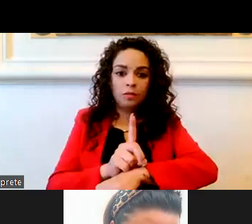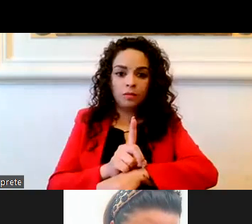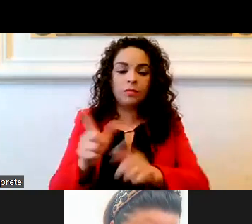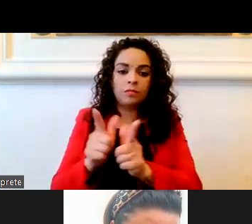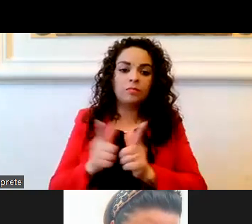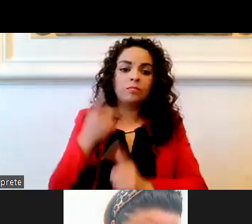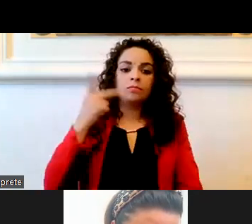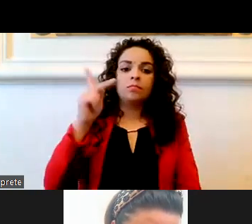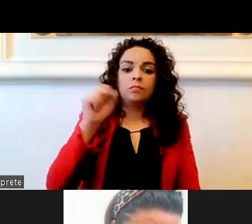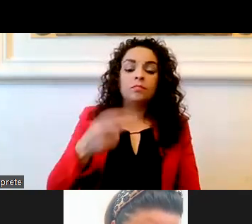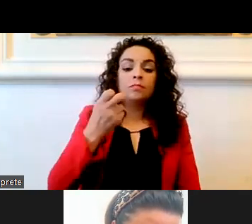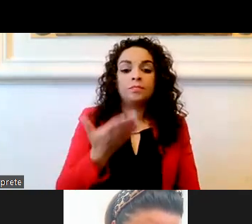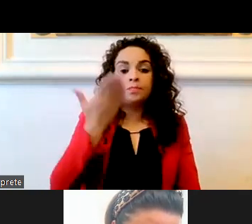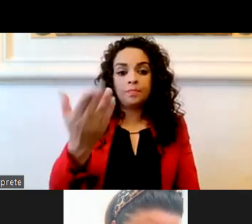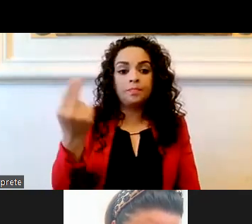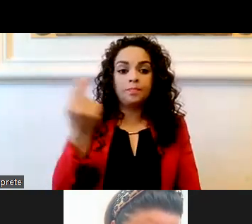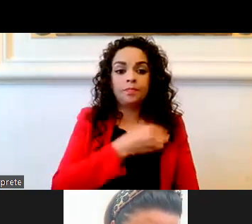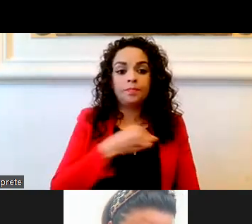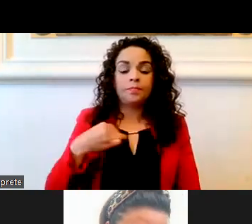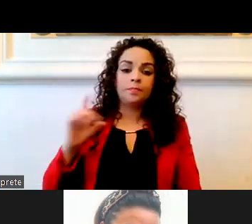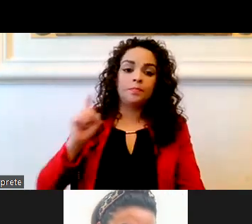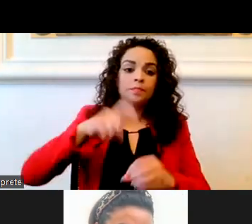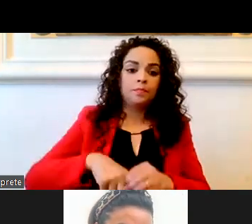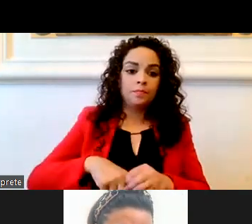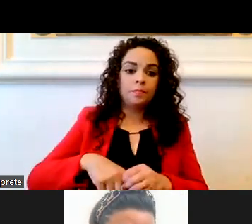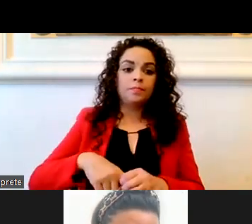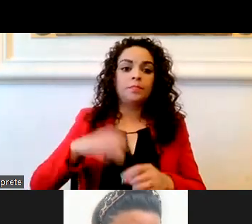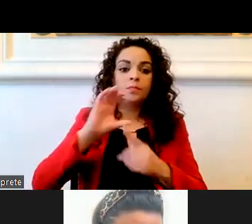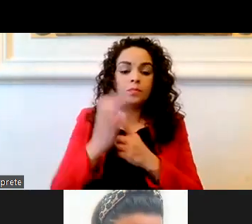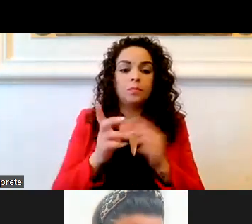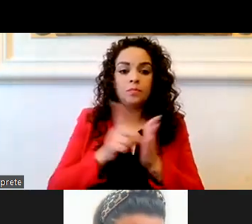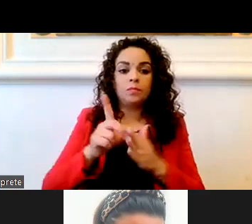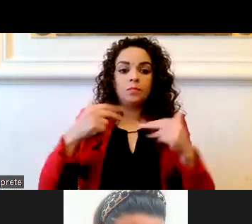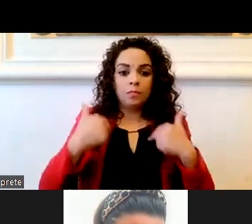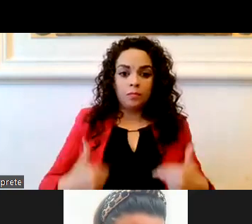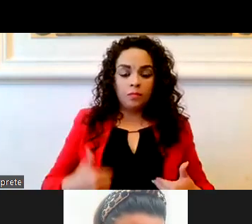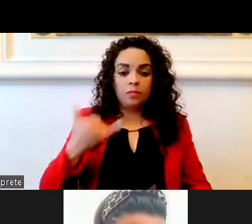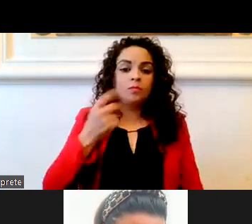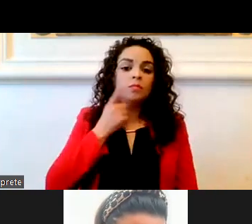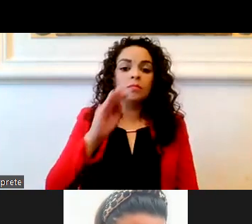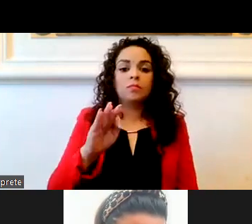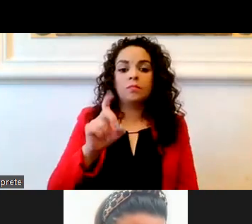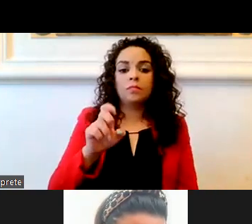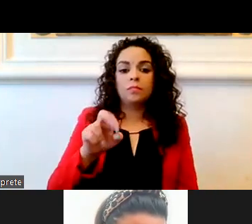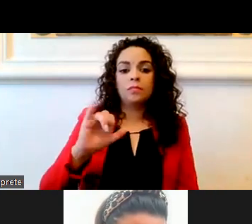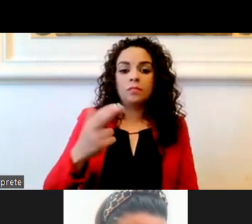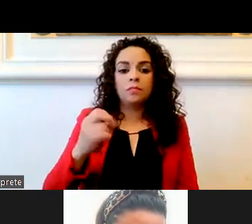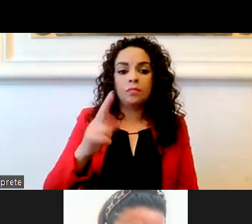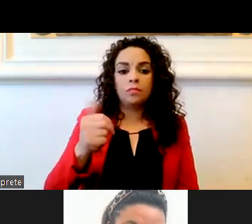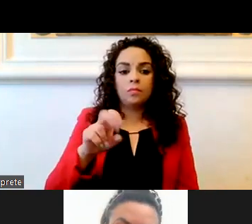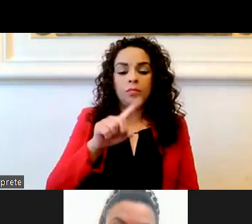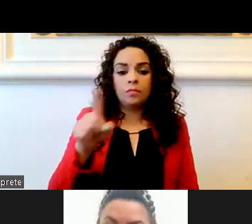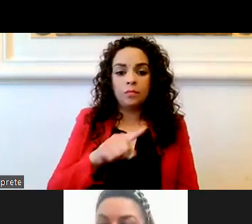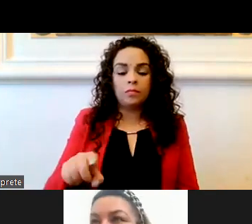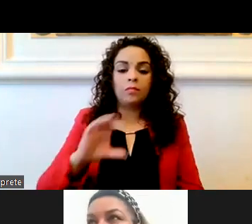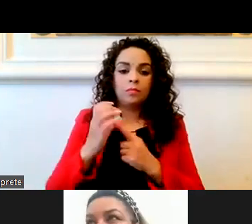Alberto Chávez García como integrante de la Comisión de Derechos Humanos y del diputado Federico Chávez Semerena como integrante de la Comisión de Participación